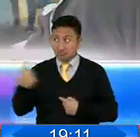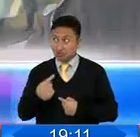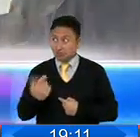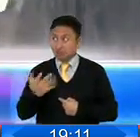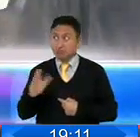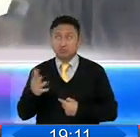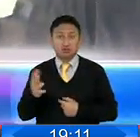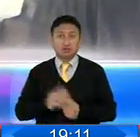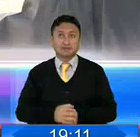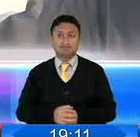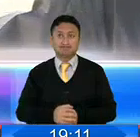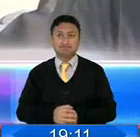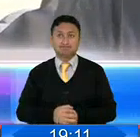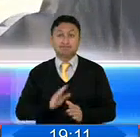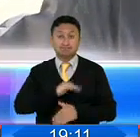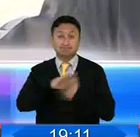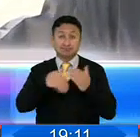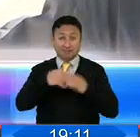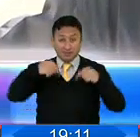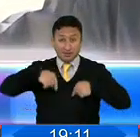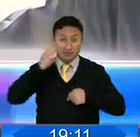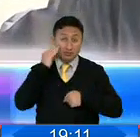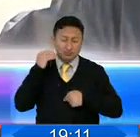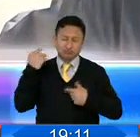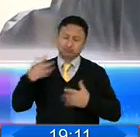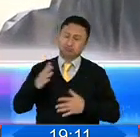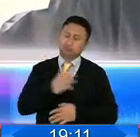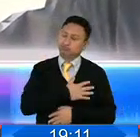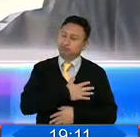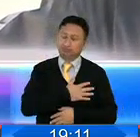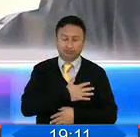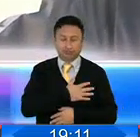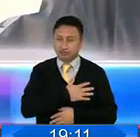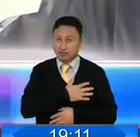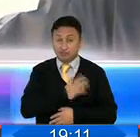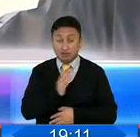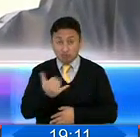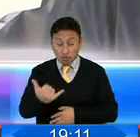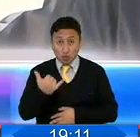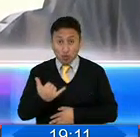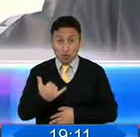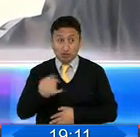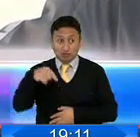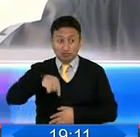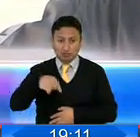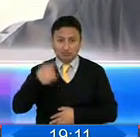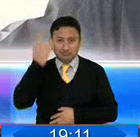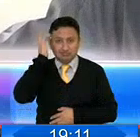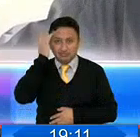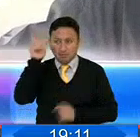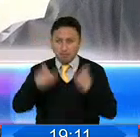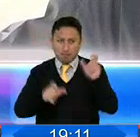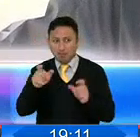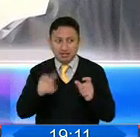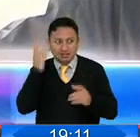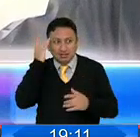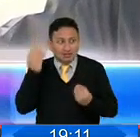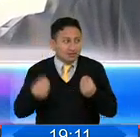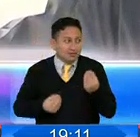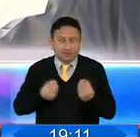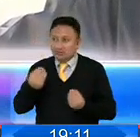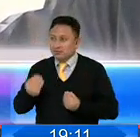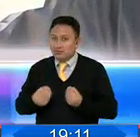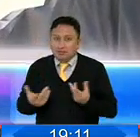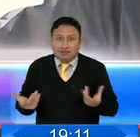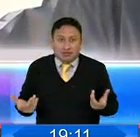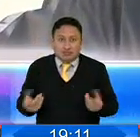gente. Todas las historias son trágicas en realidad. Yo creo que ahora mismo la incertidumbre de las personas